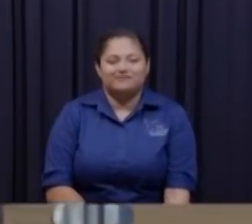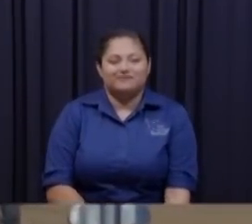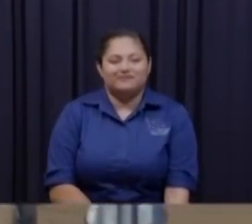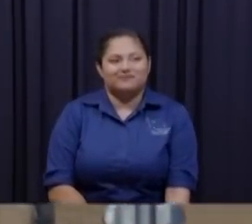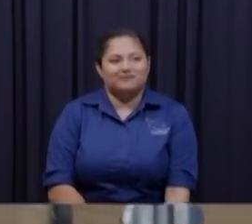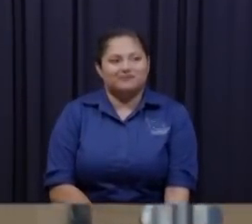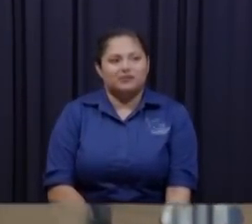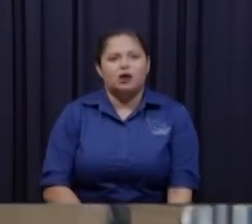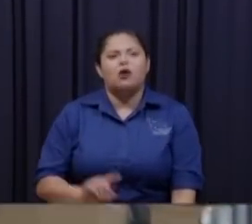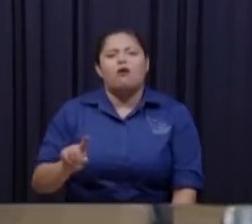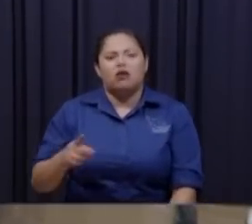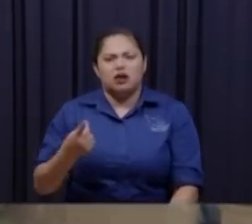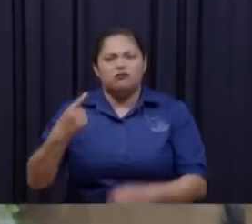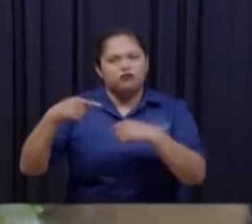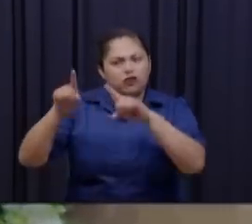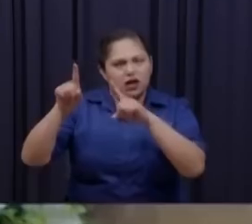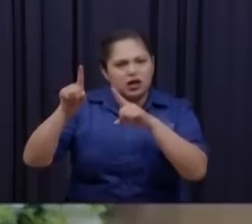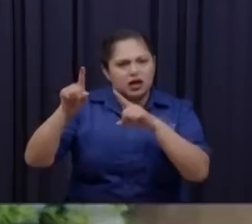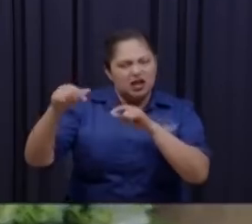¿Con quién fue?